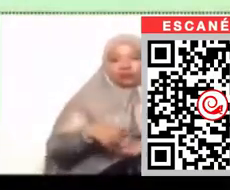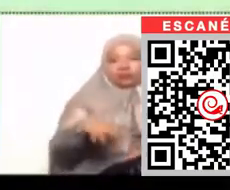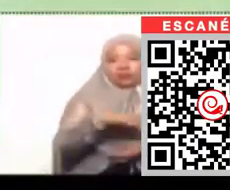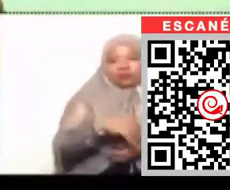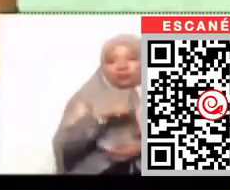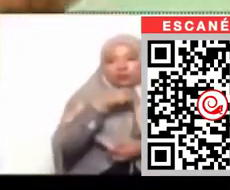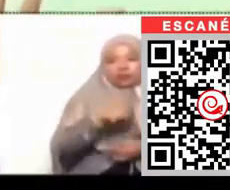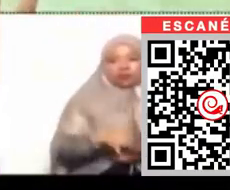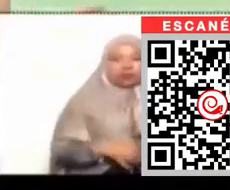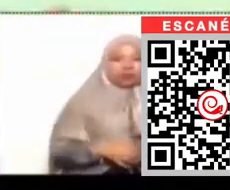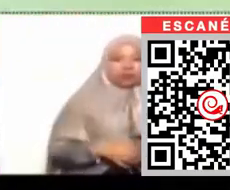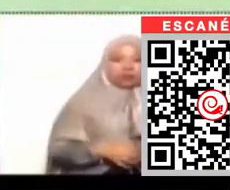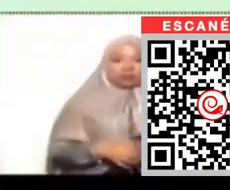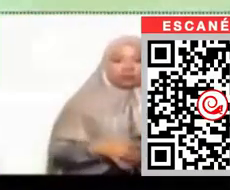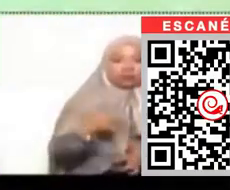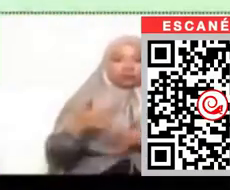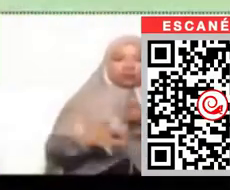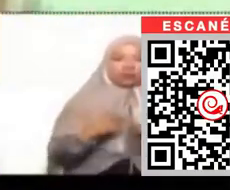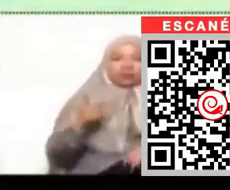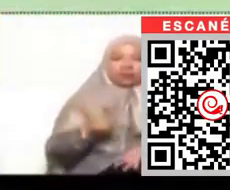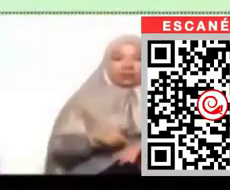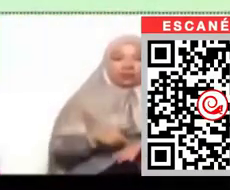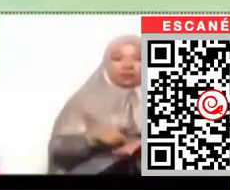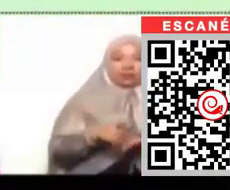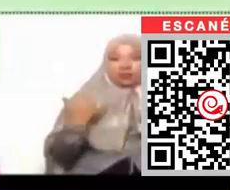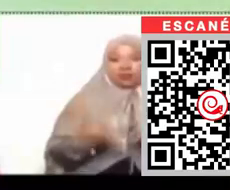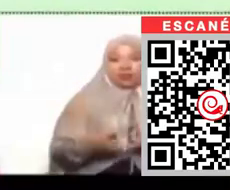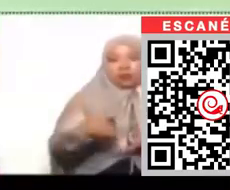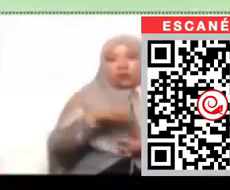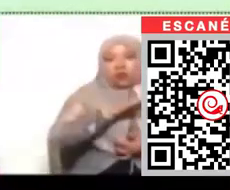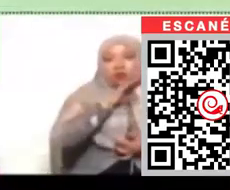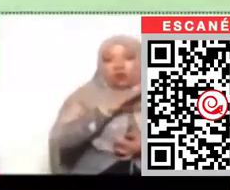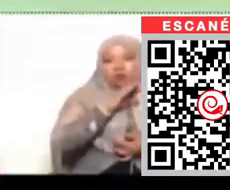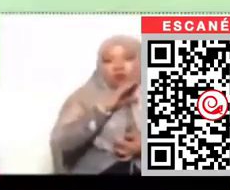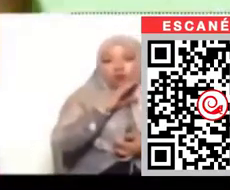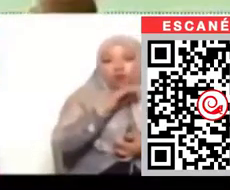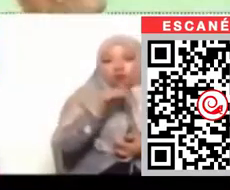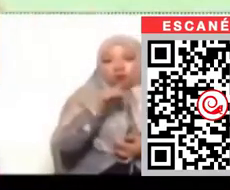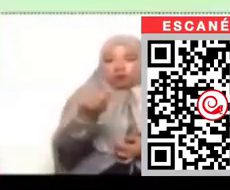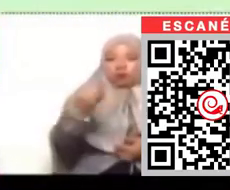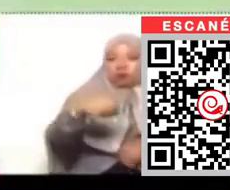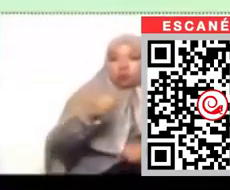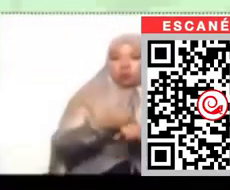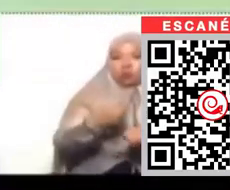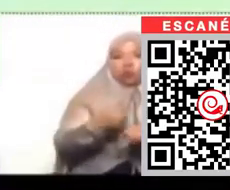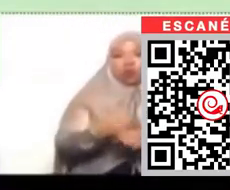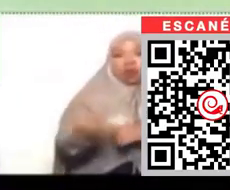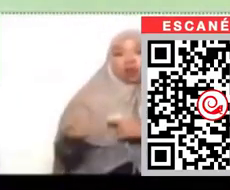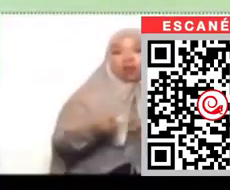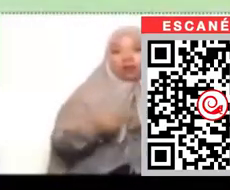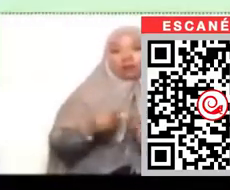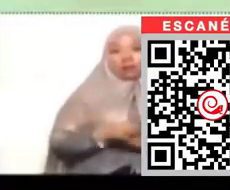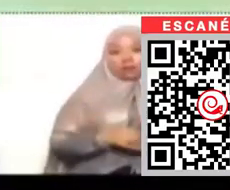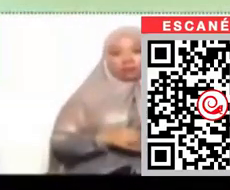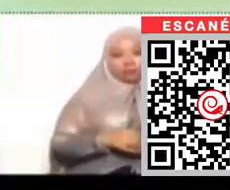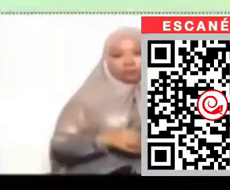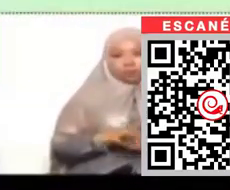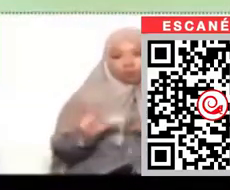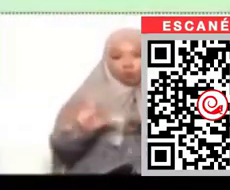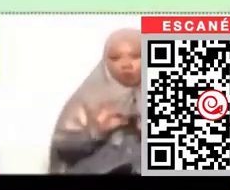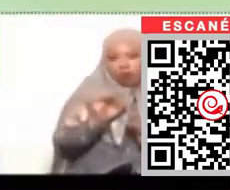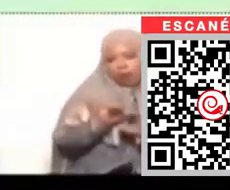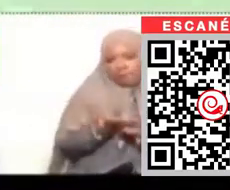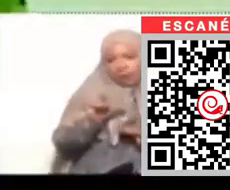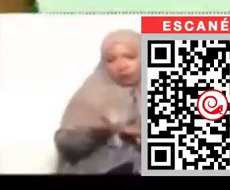sus historias cómo en el año 2006, cuando se supo sobre la enfermedad de Fidel Castro, se iba a generar una conmoción al una